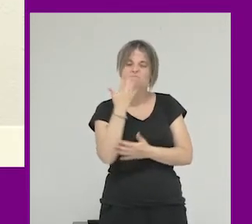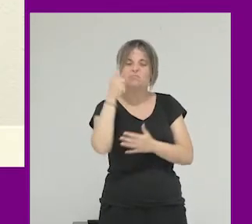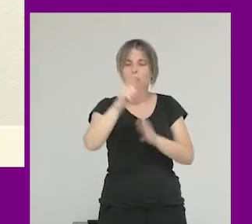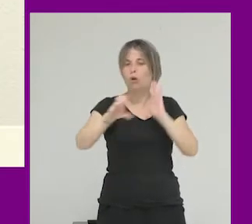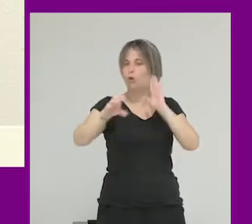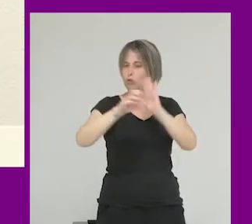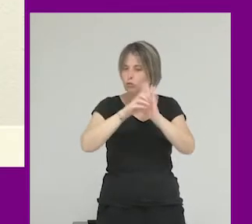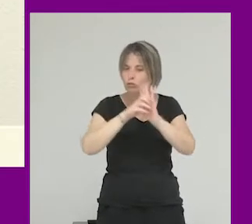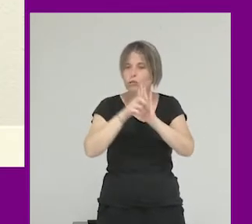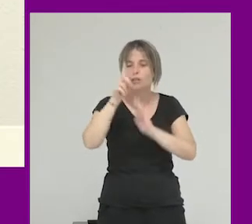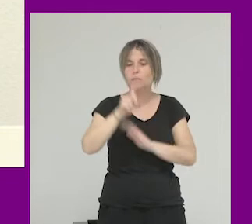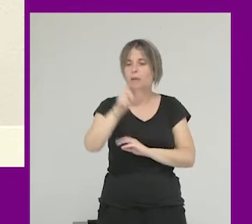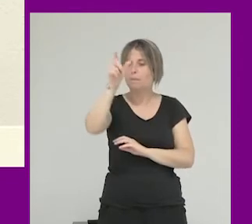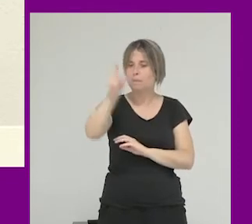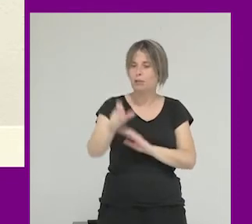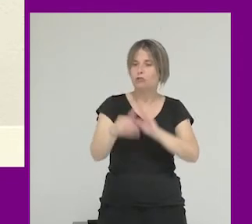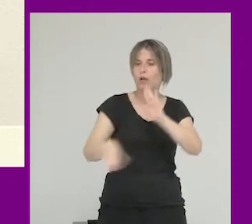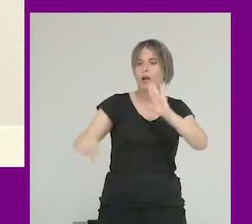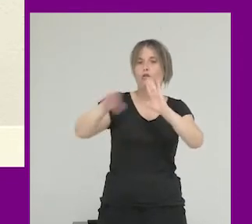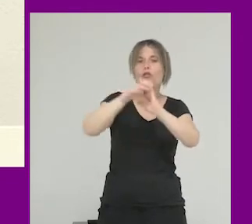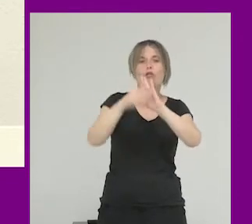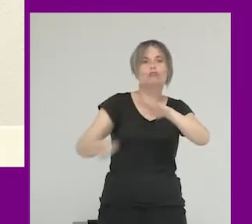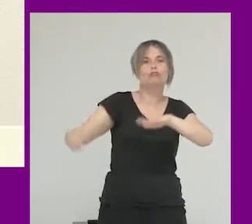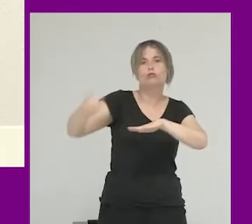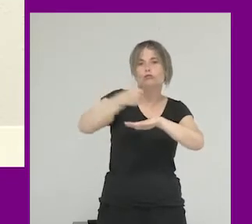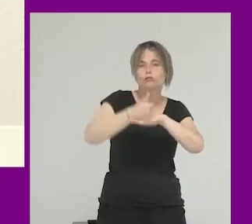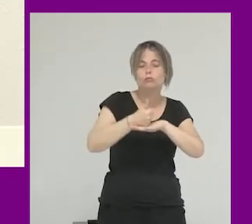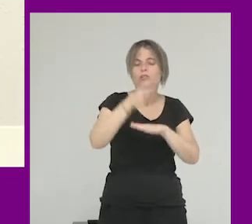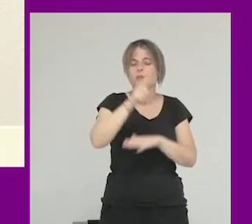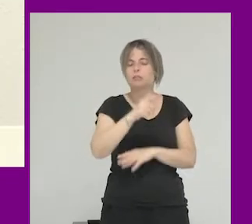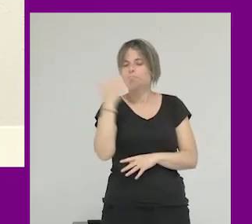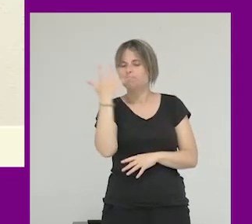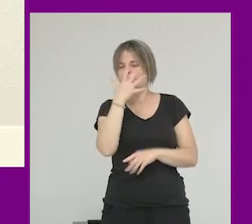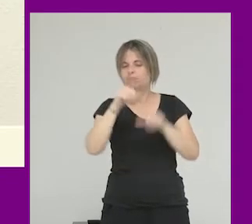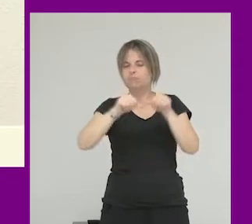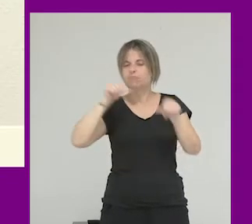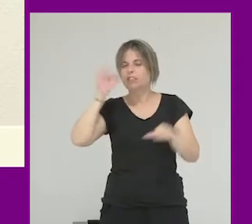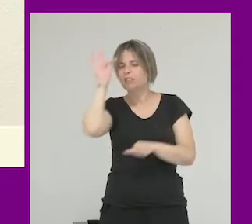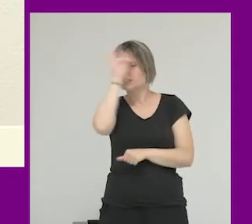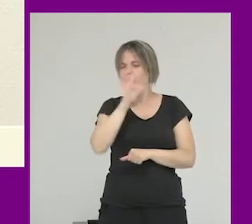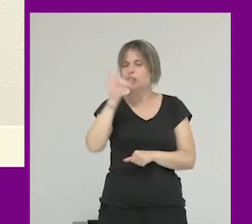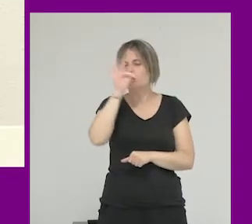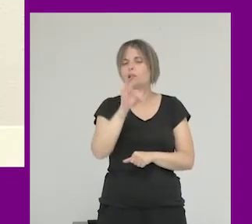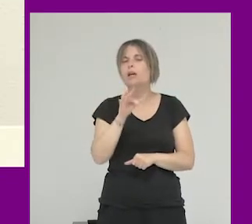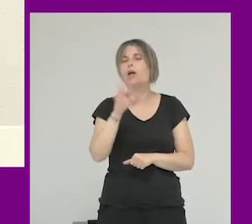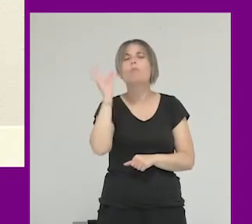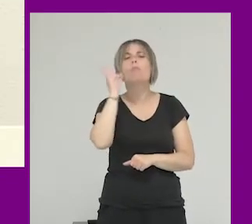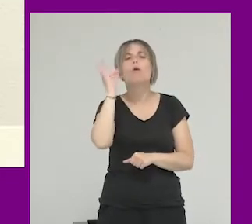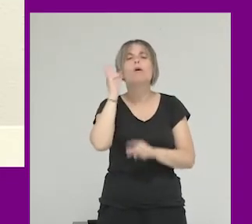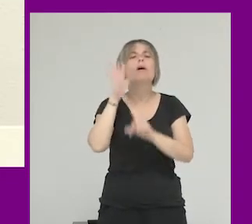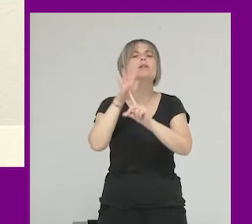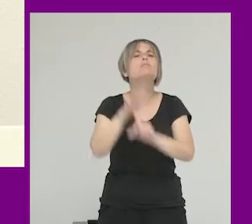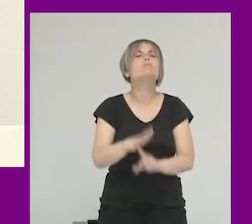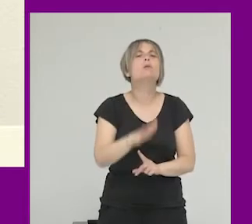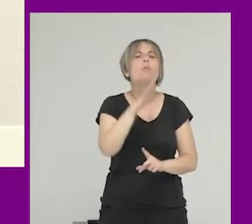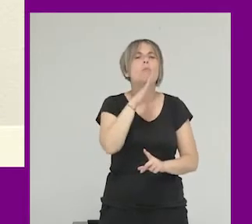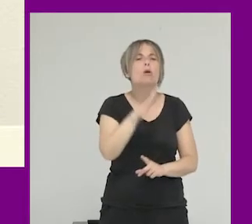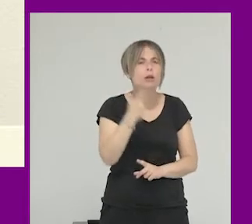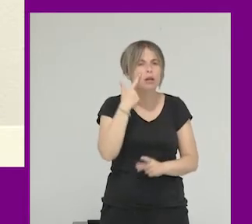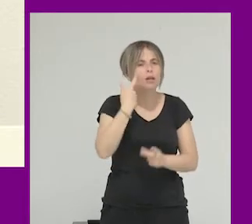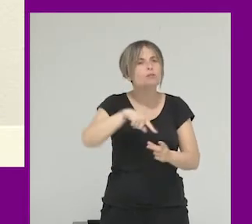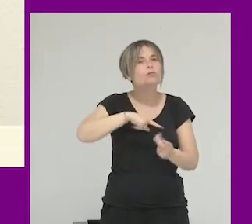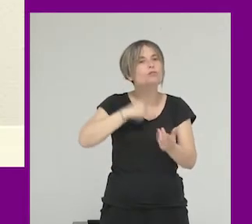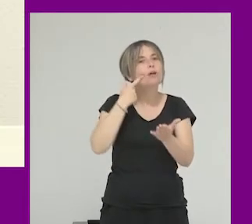constitucional, el propio sujeto de la Constitución, y de por qué se ha excluido a las mujeres, y demostramos